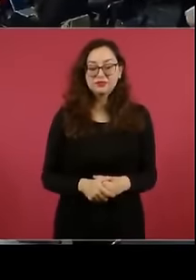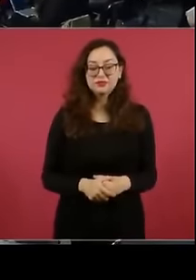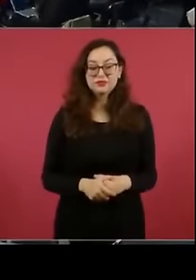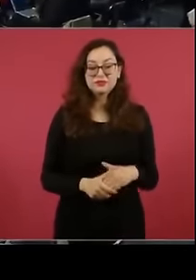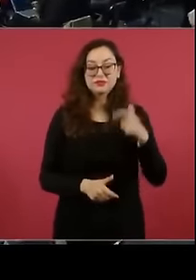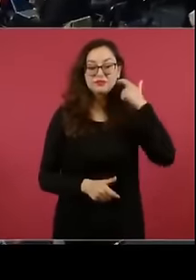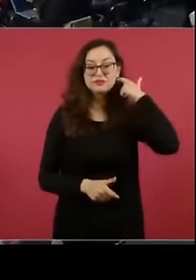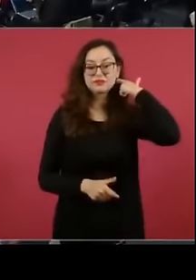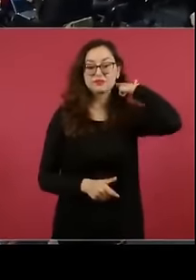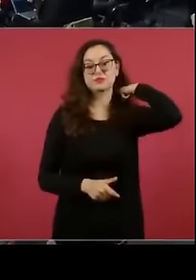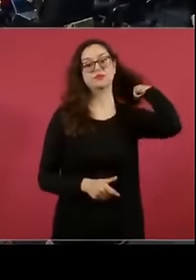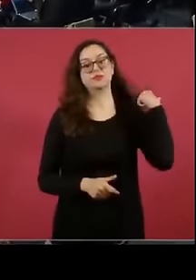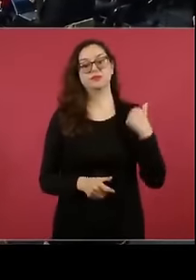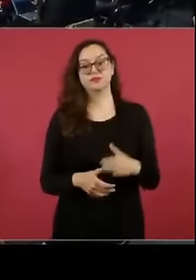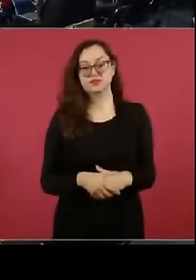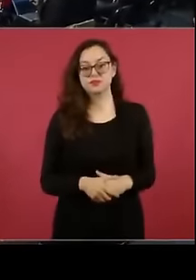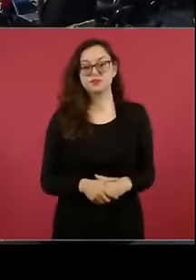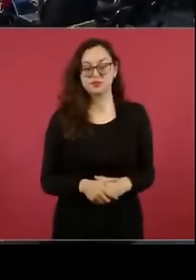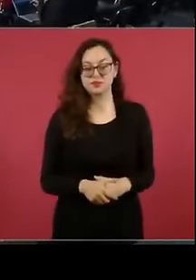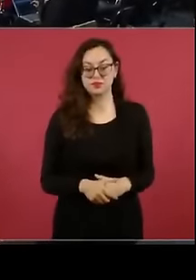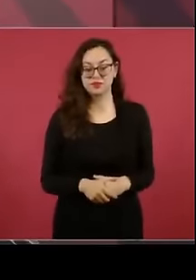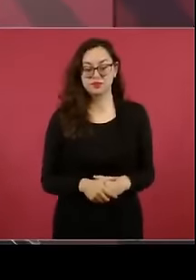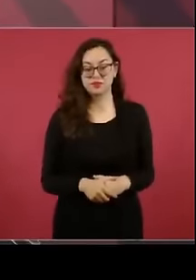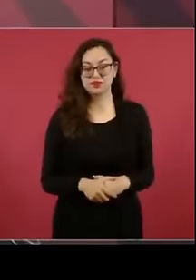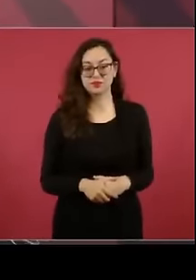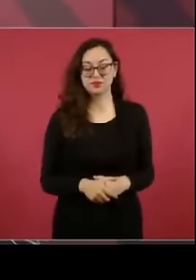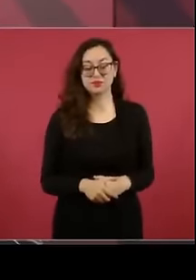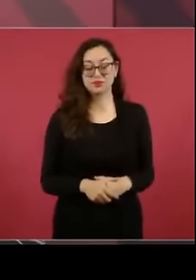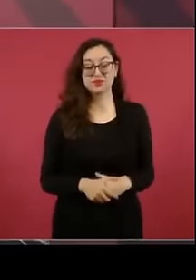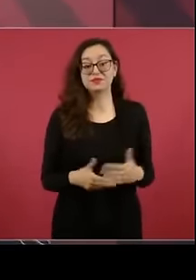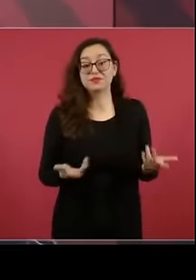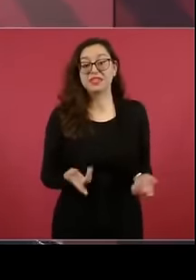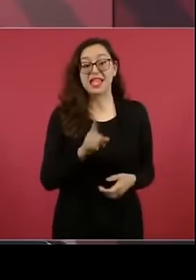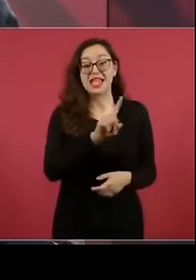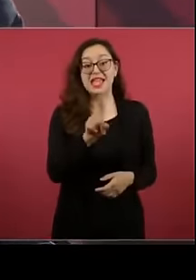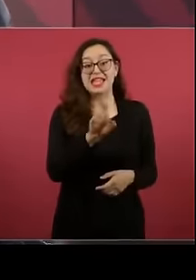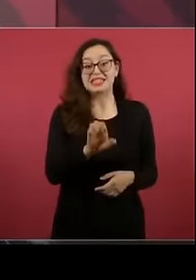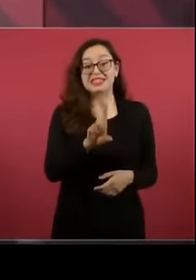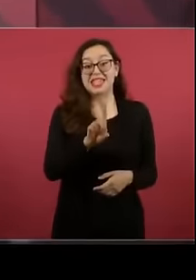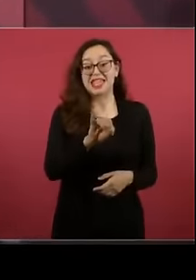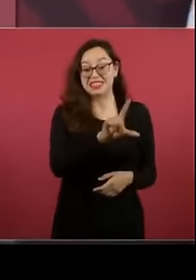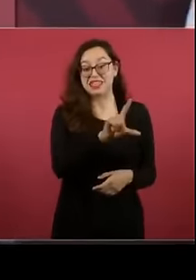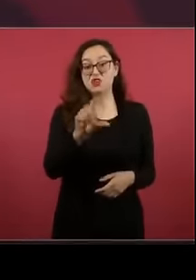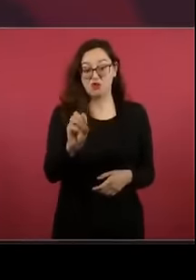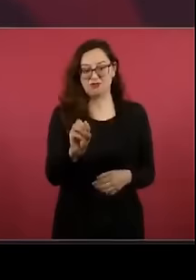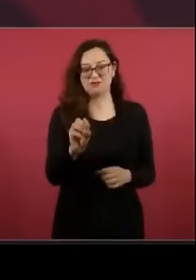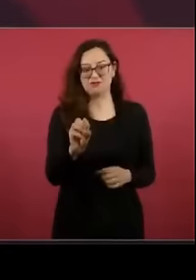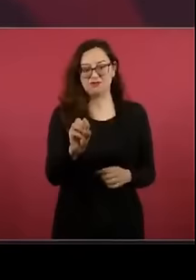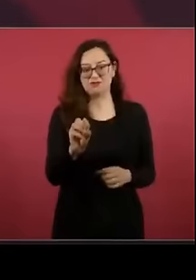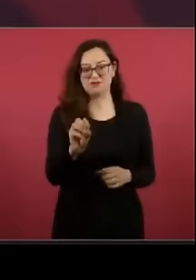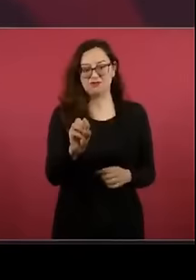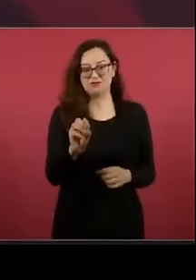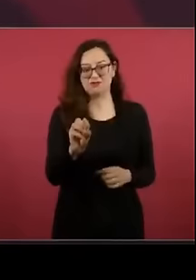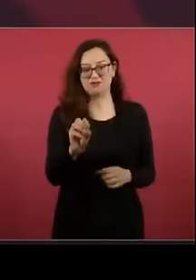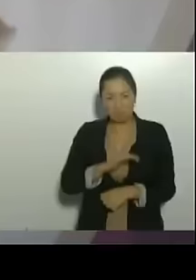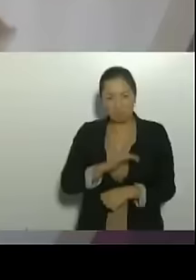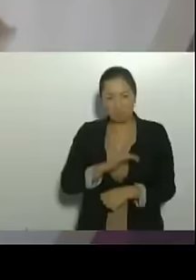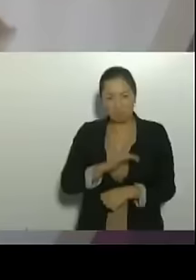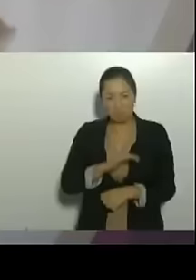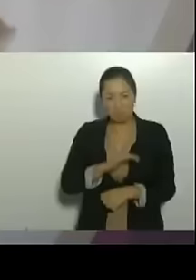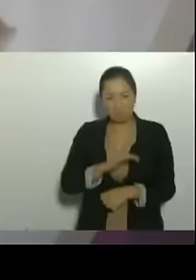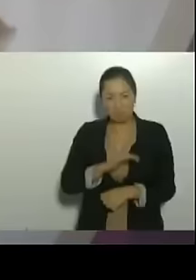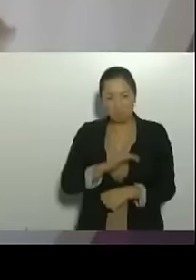que tiene el presidente Andrés Manuel López el día de hoy que hoy puede enfrentar de tú a tú a esos poderes económicos los